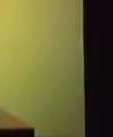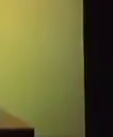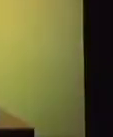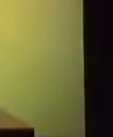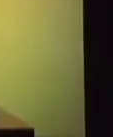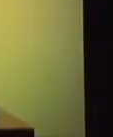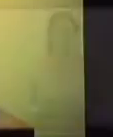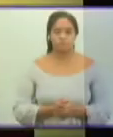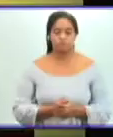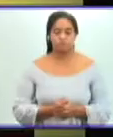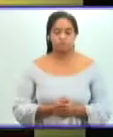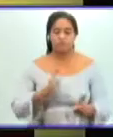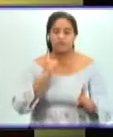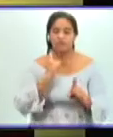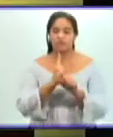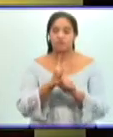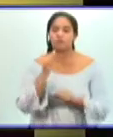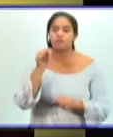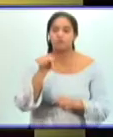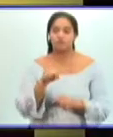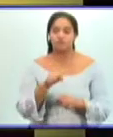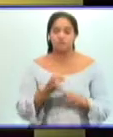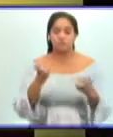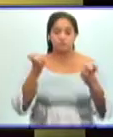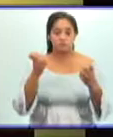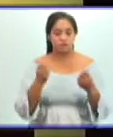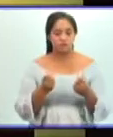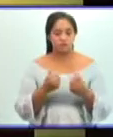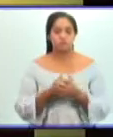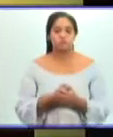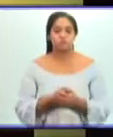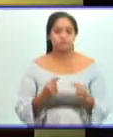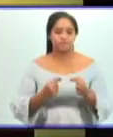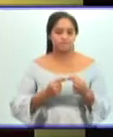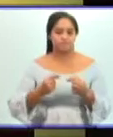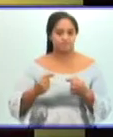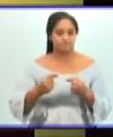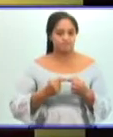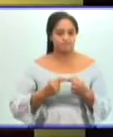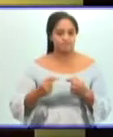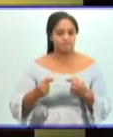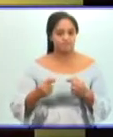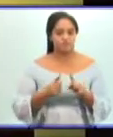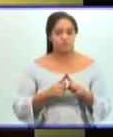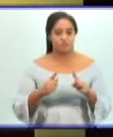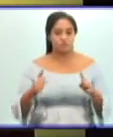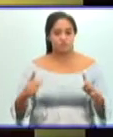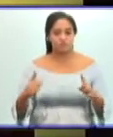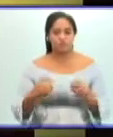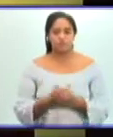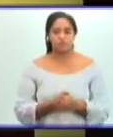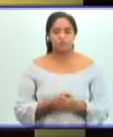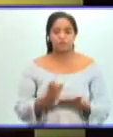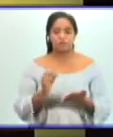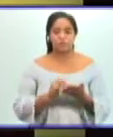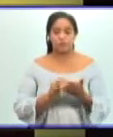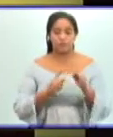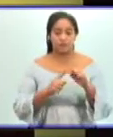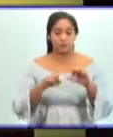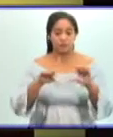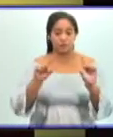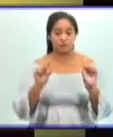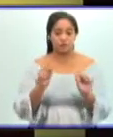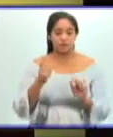En el encuentro de hoy hemos estado calculando la longitud de segmentos, aplicando el teorema de